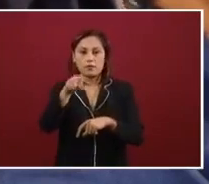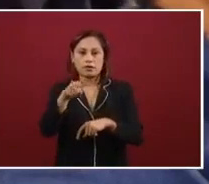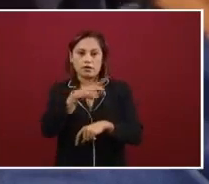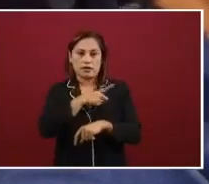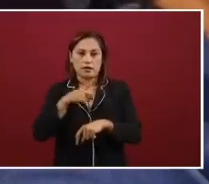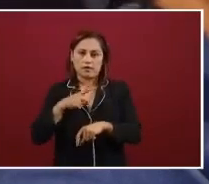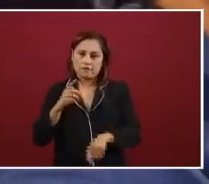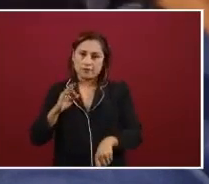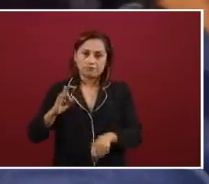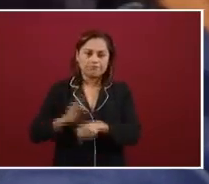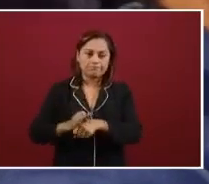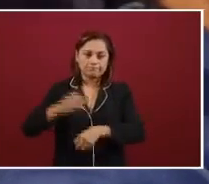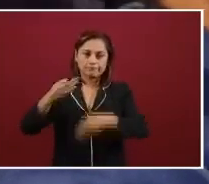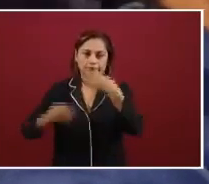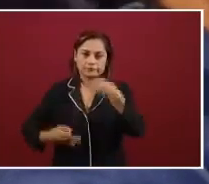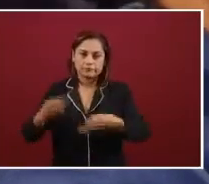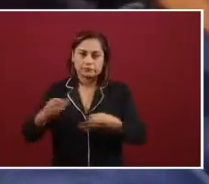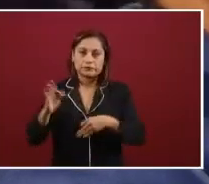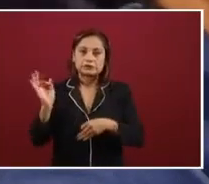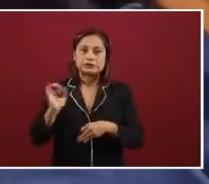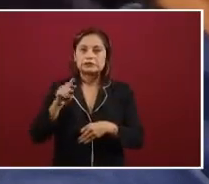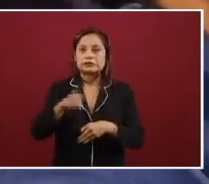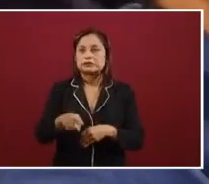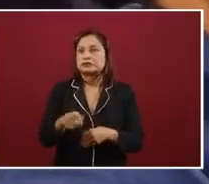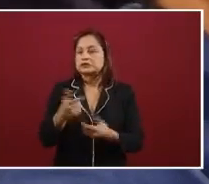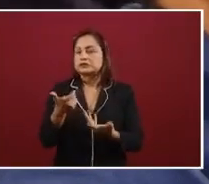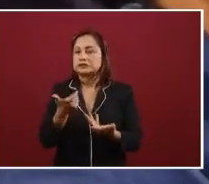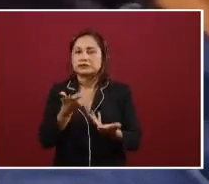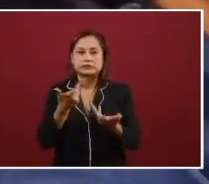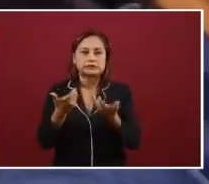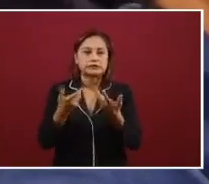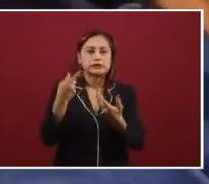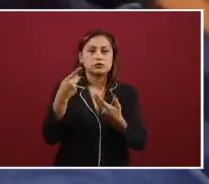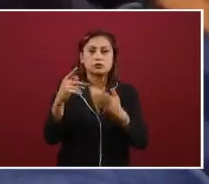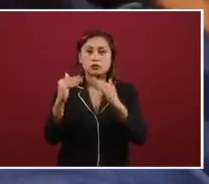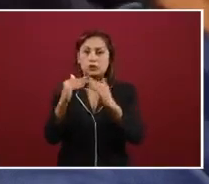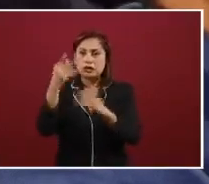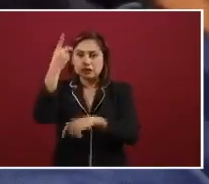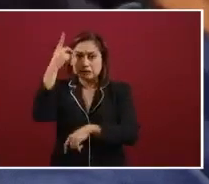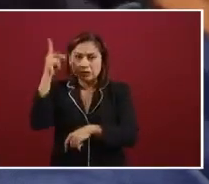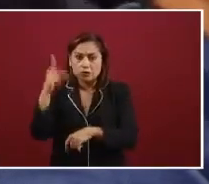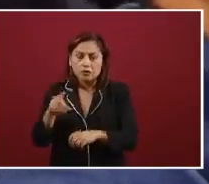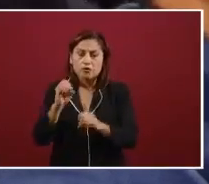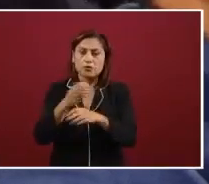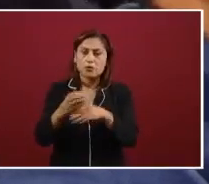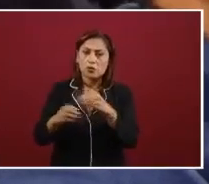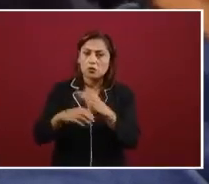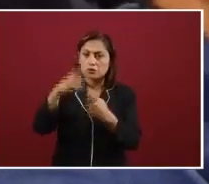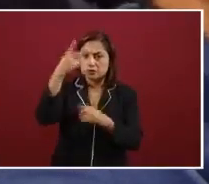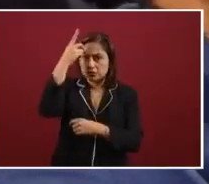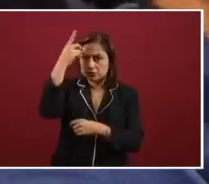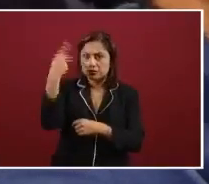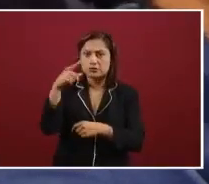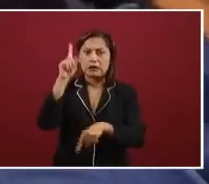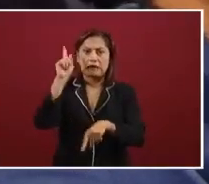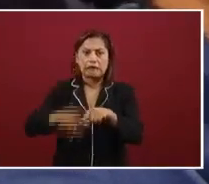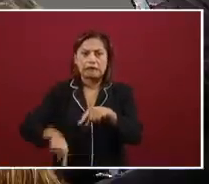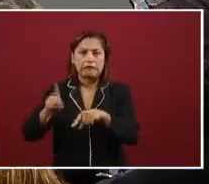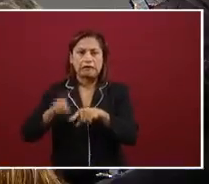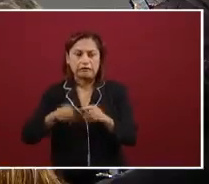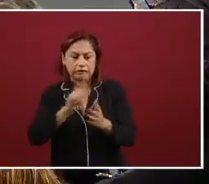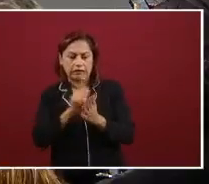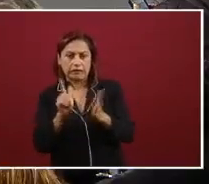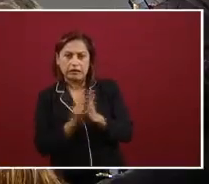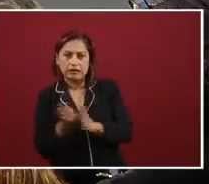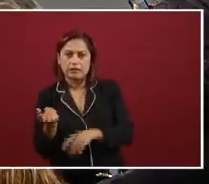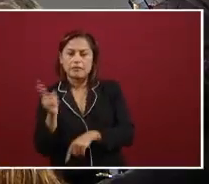sobre la posibilidad de que personas inocentes puedan perder su patrimonio con estas nuevas disposiciones. Si usted tiene,